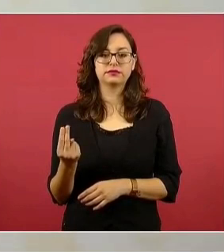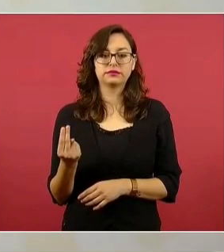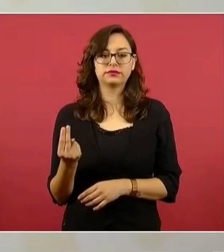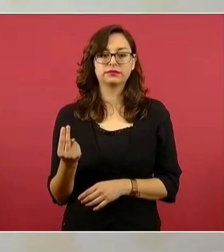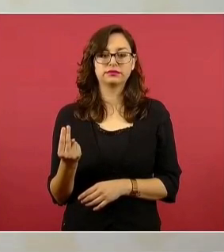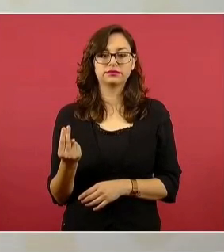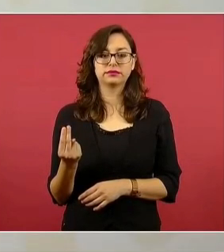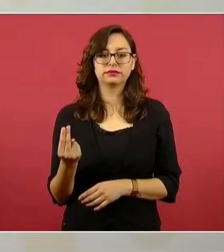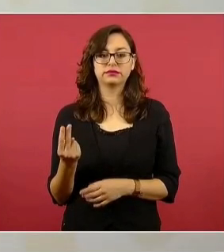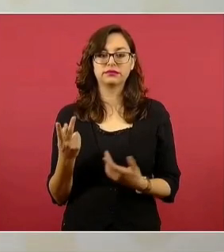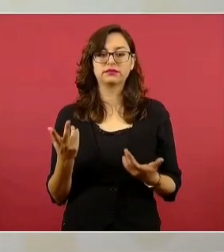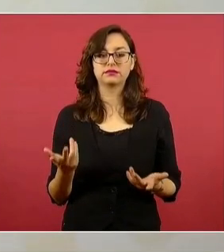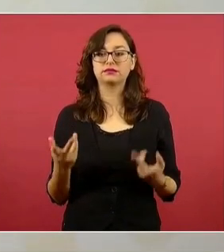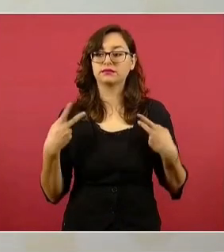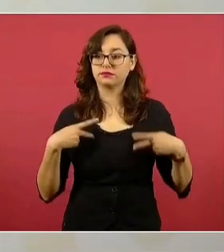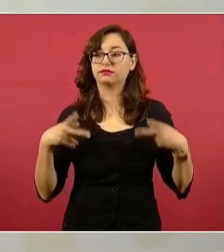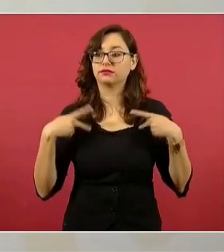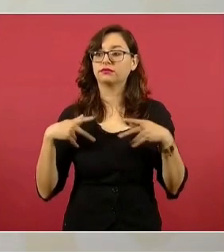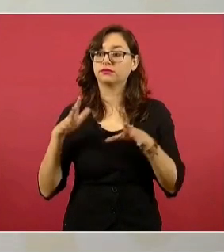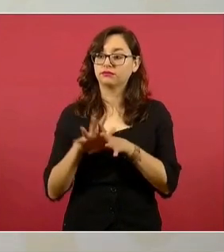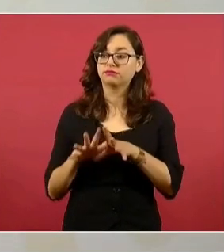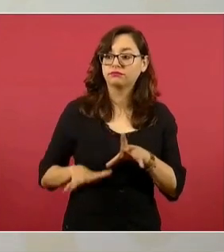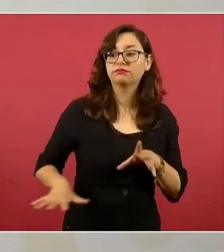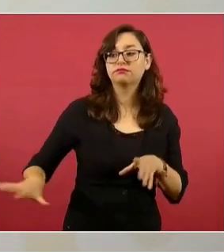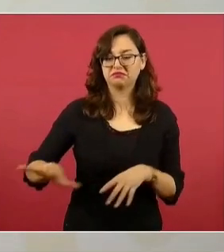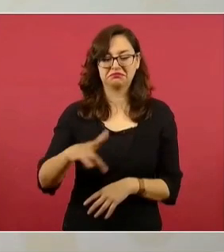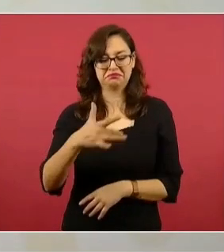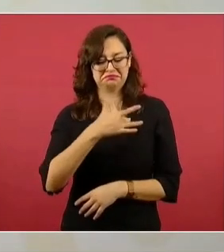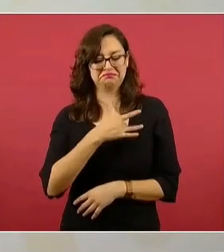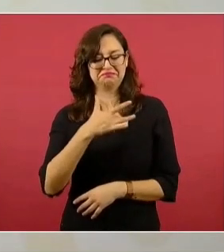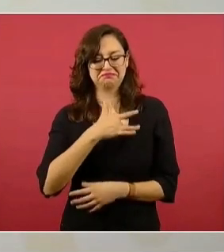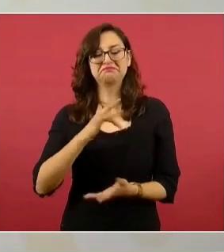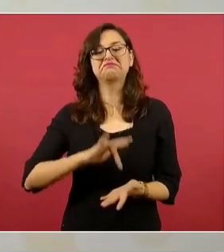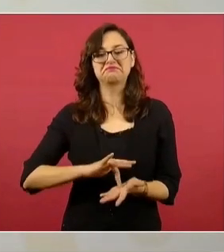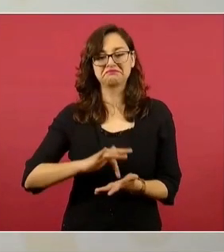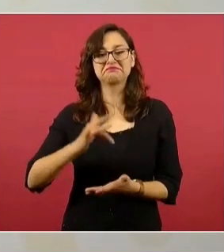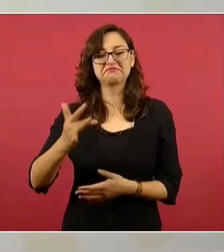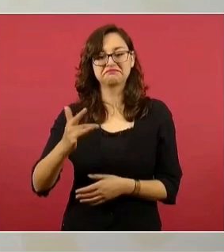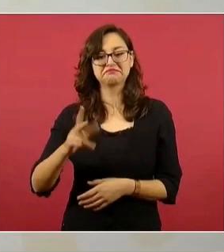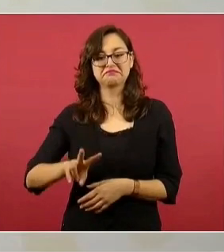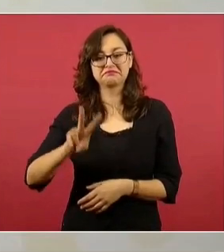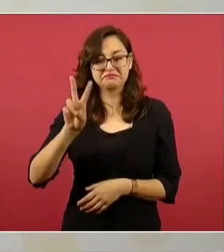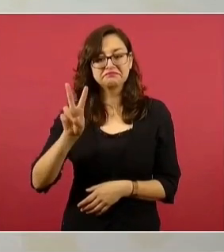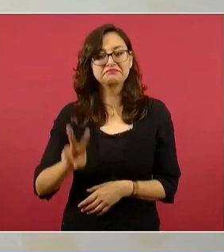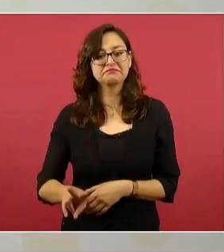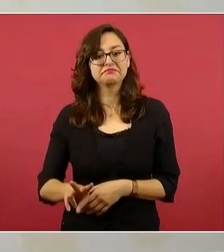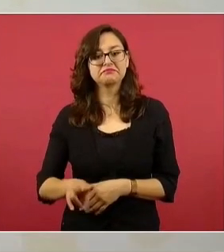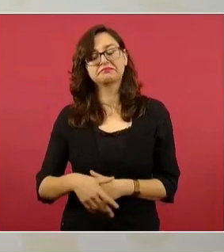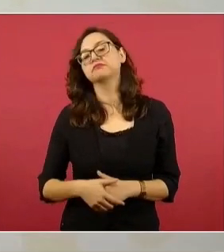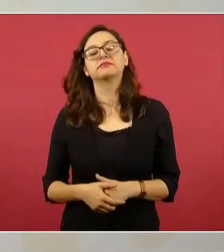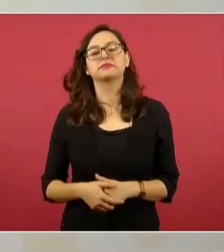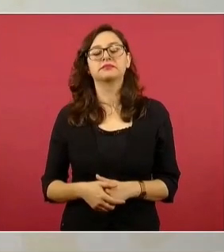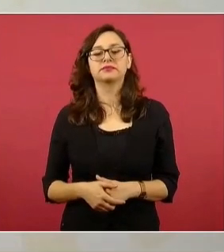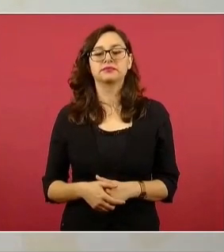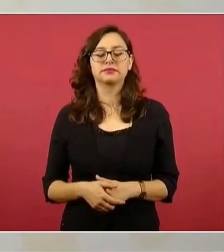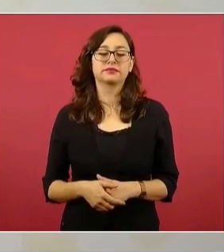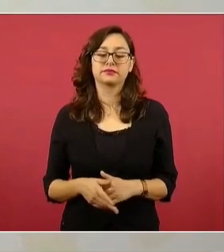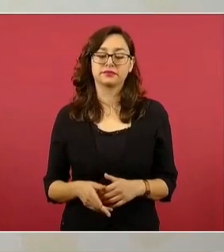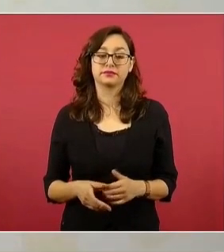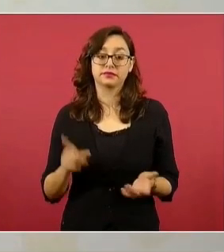sí es un pueblo agradecido. Estoy hablando en términos políticos.